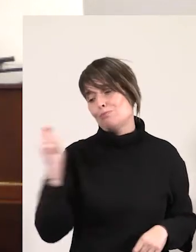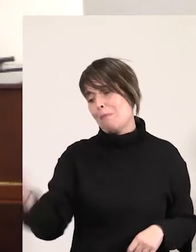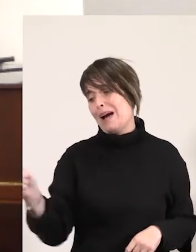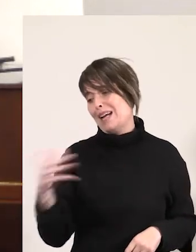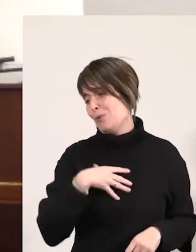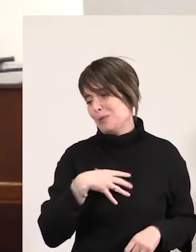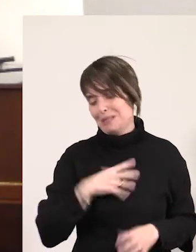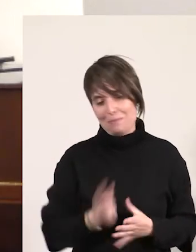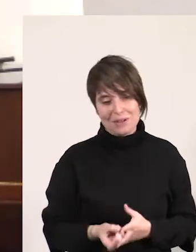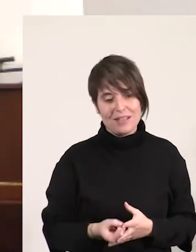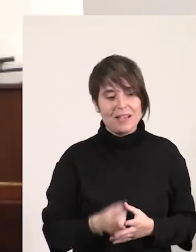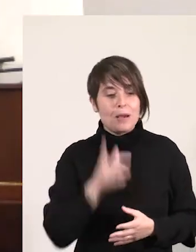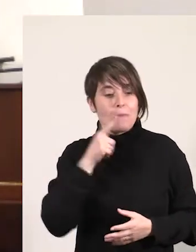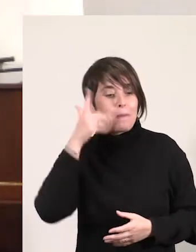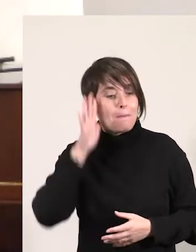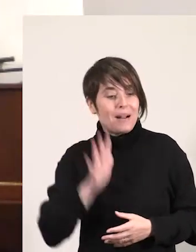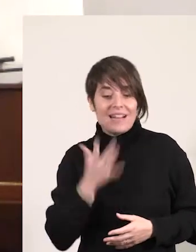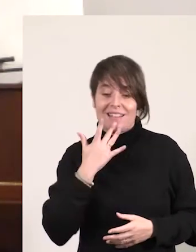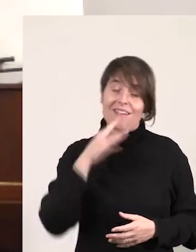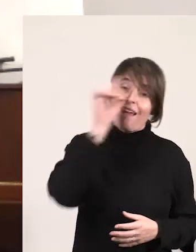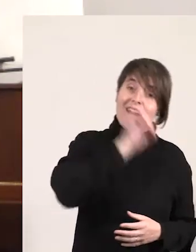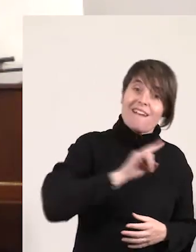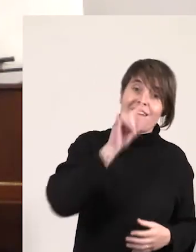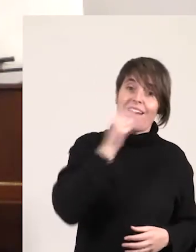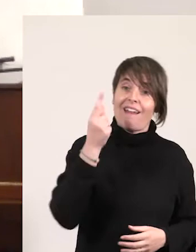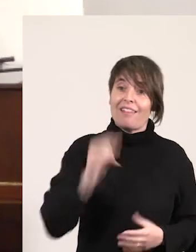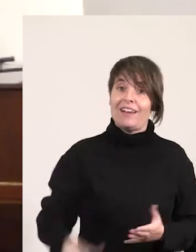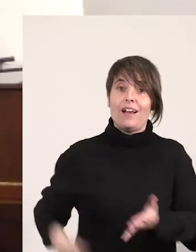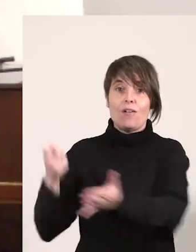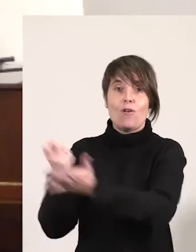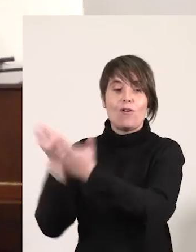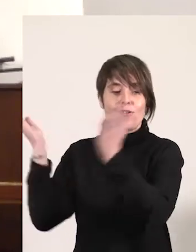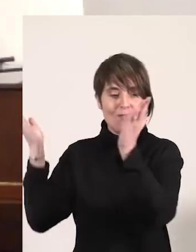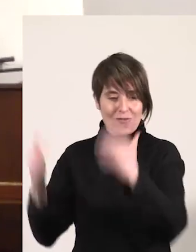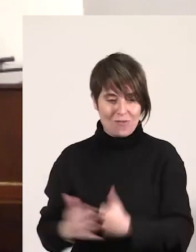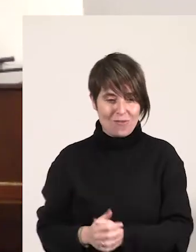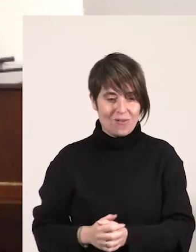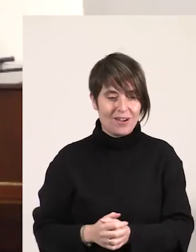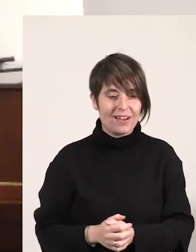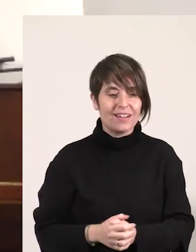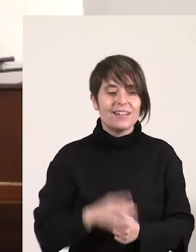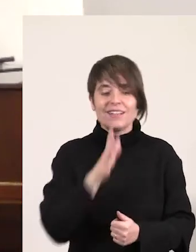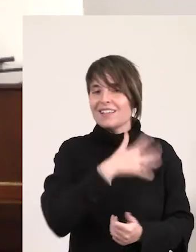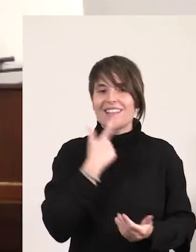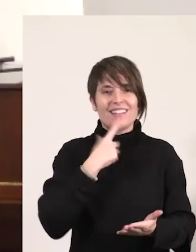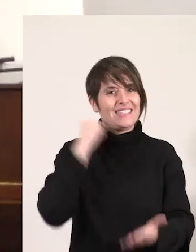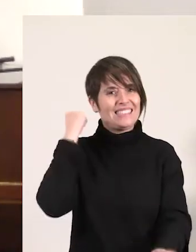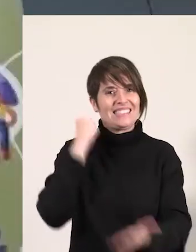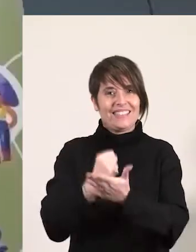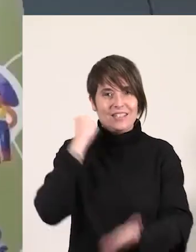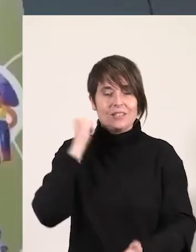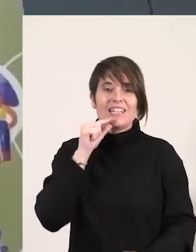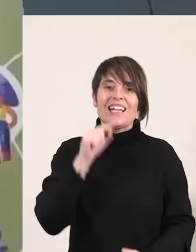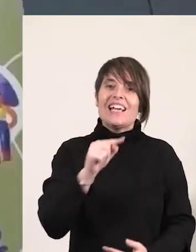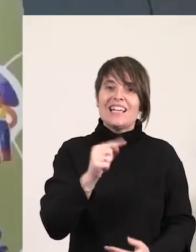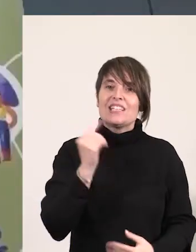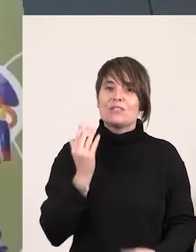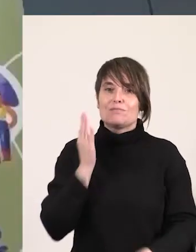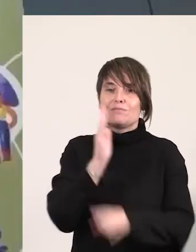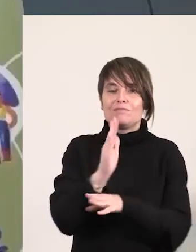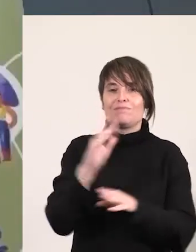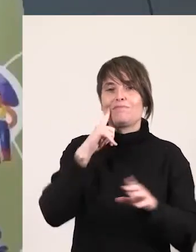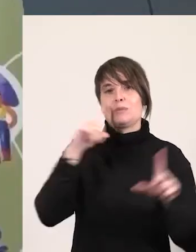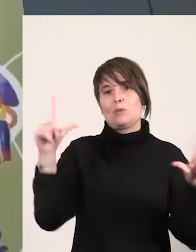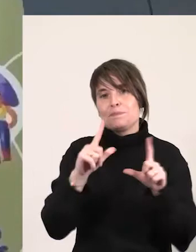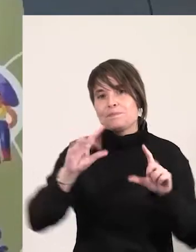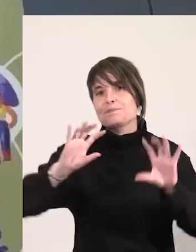le dijeron, es que usted esto no lo va a poder pagar, ¿no? Porque dan por hecho que siendo negra, pues no podría. Ahí están los estereotipos, o sea,